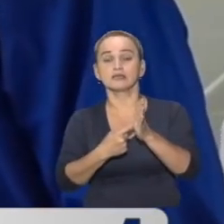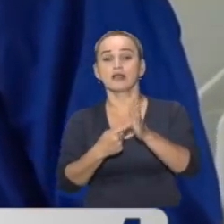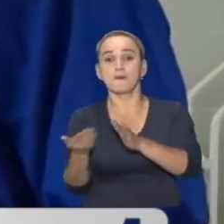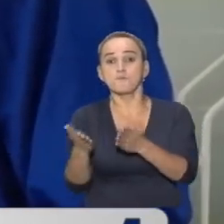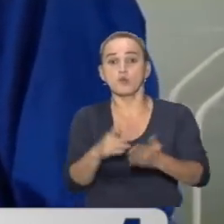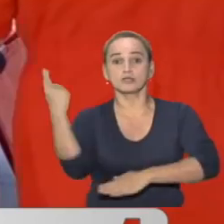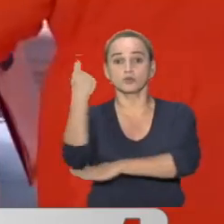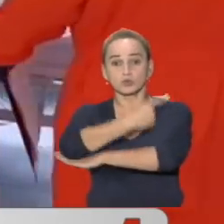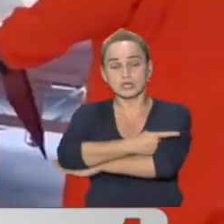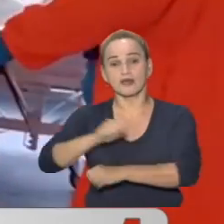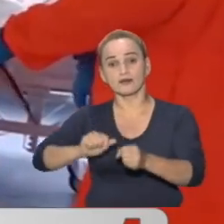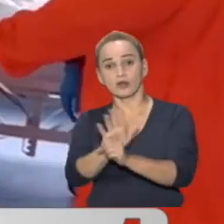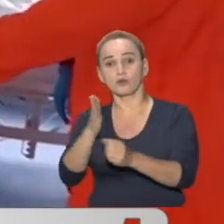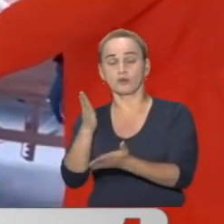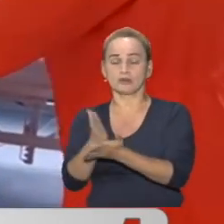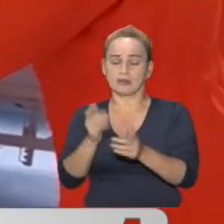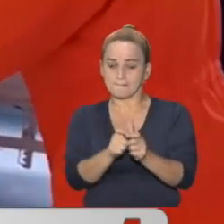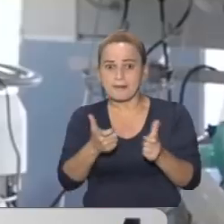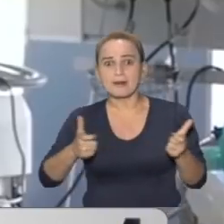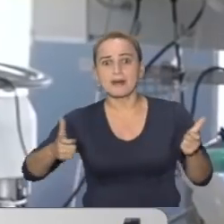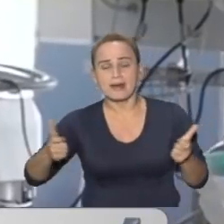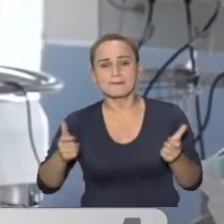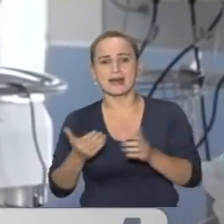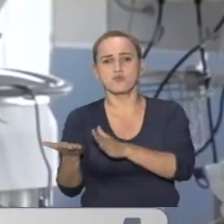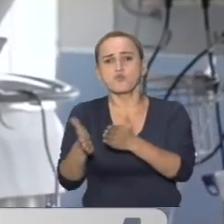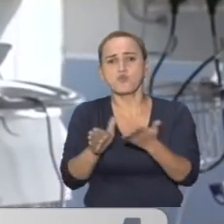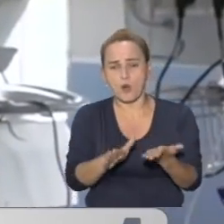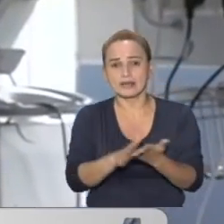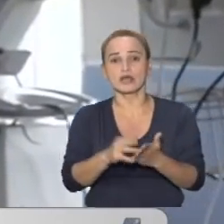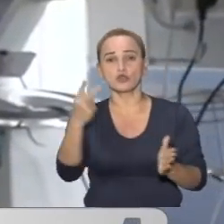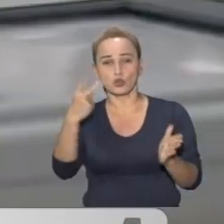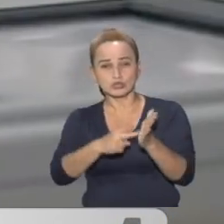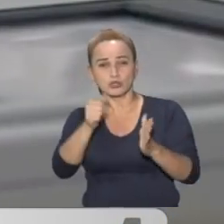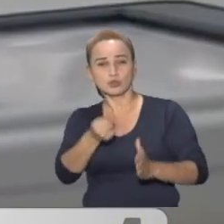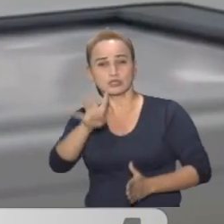esta enfermedad. Este nuevo máximo eleva el total de fallecimientos a